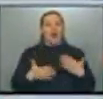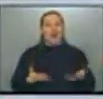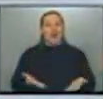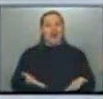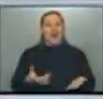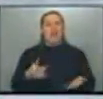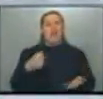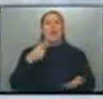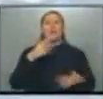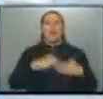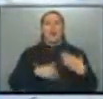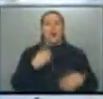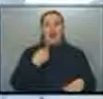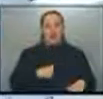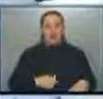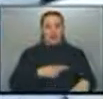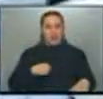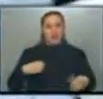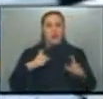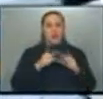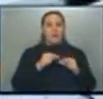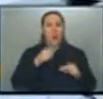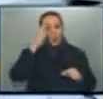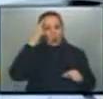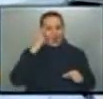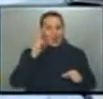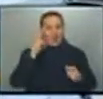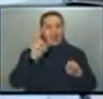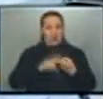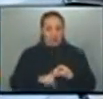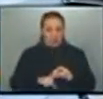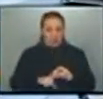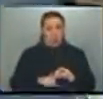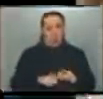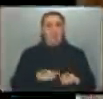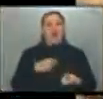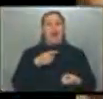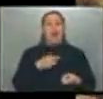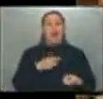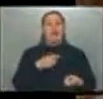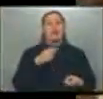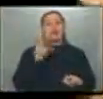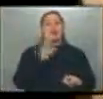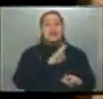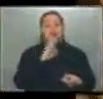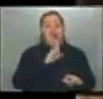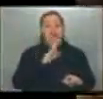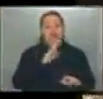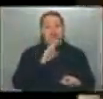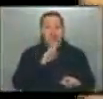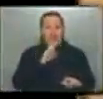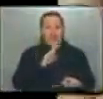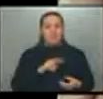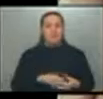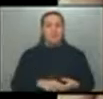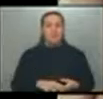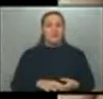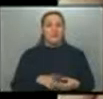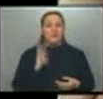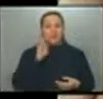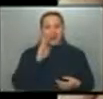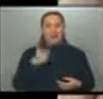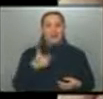juega en Suiza, es el 9 de Suiza. Y esta chica albanesa es, miren. Ah, muy bien. Primero tenemos el video